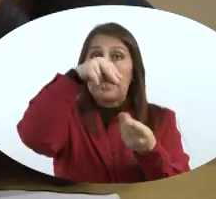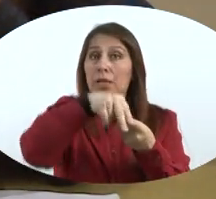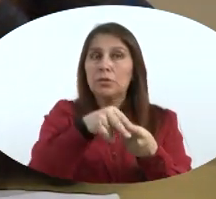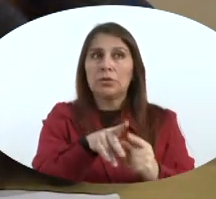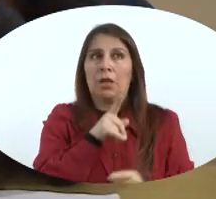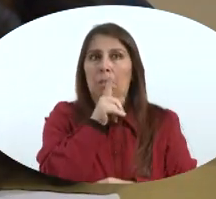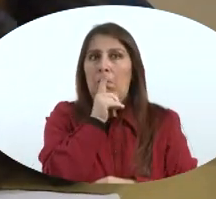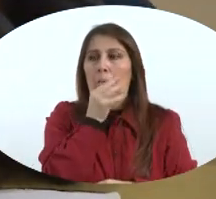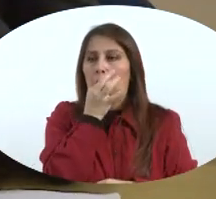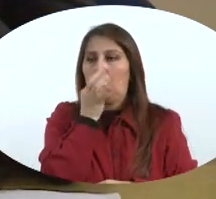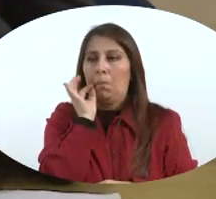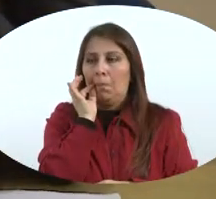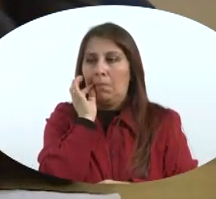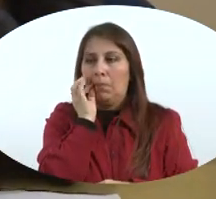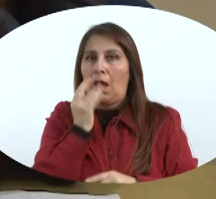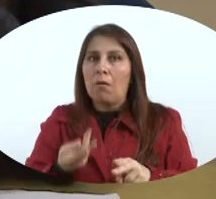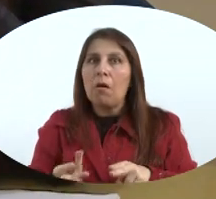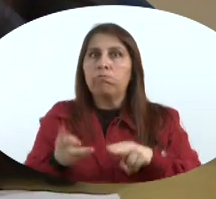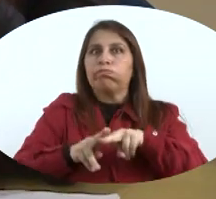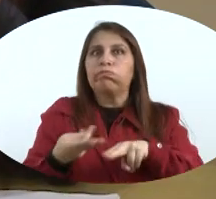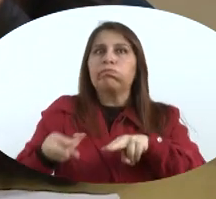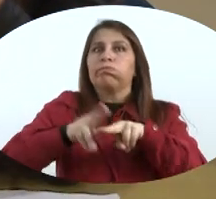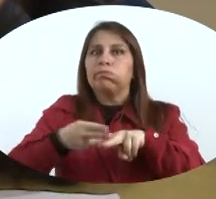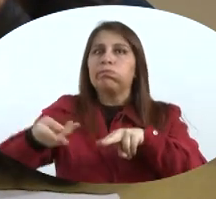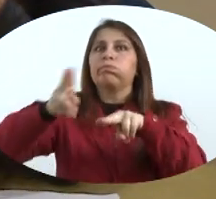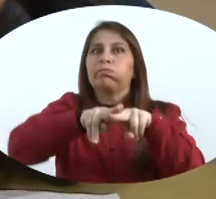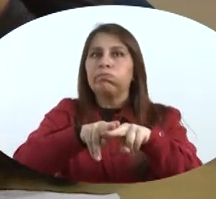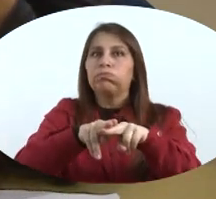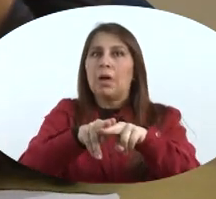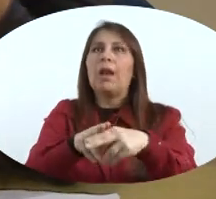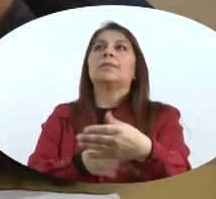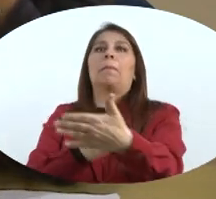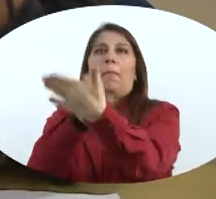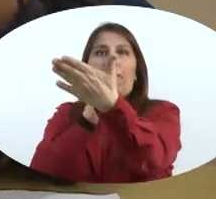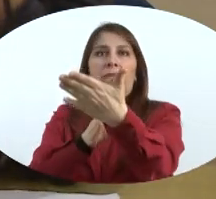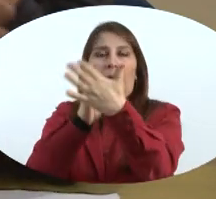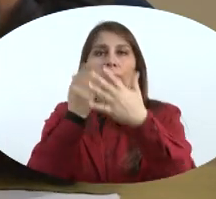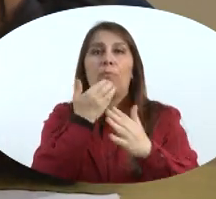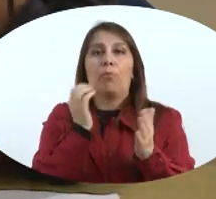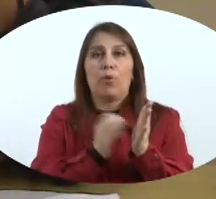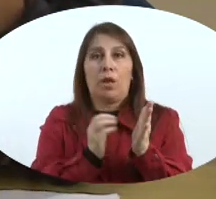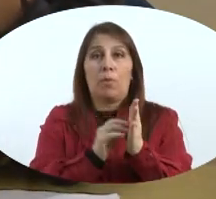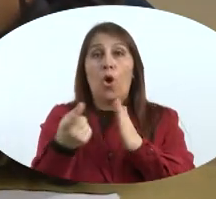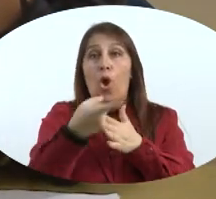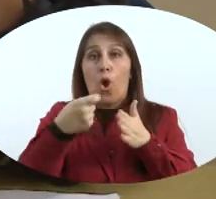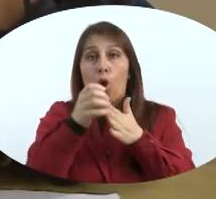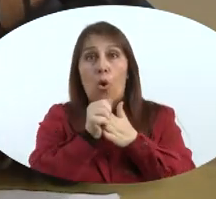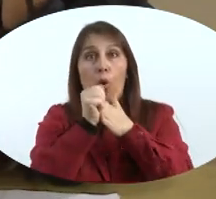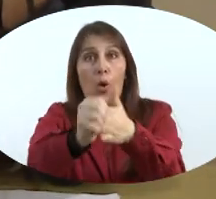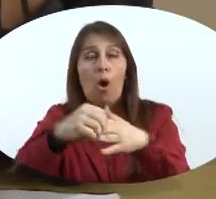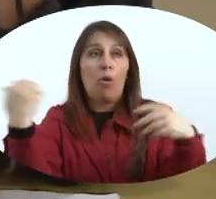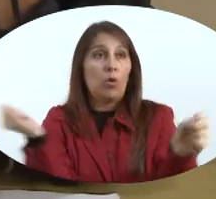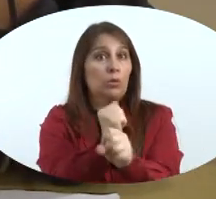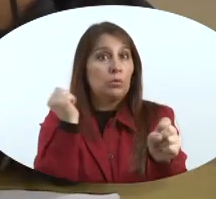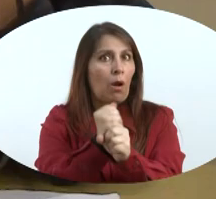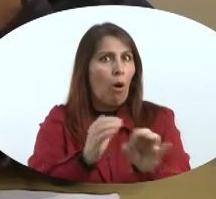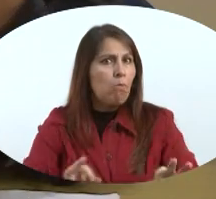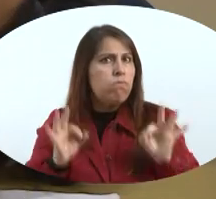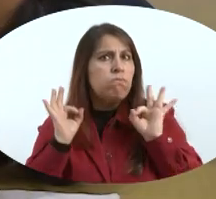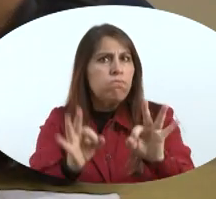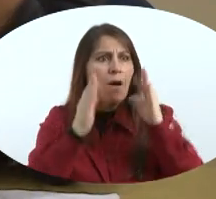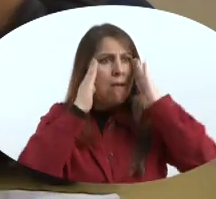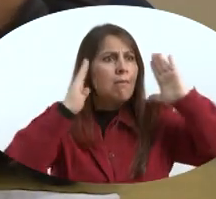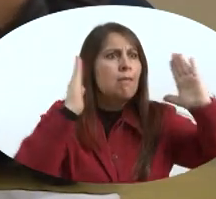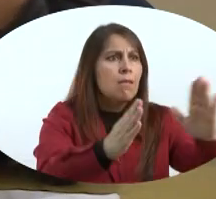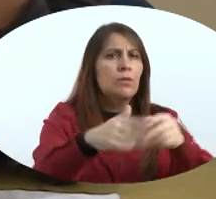universidad duplica el caso pues a las denuncias que se han venido realizando algo haya hecho un buen trabajo también atendiendo